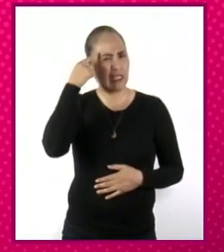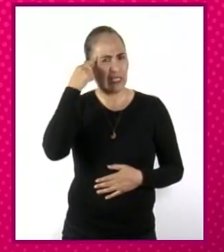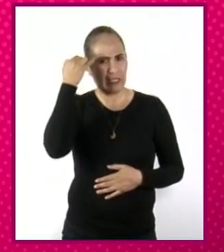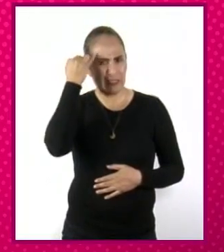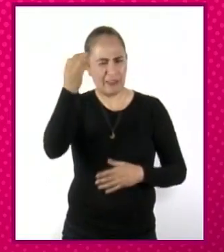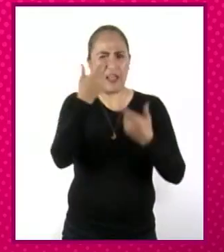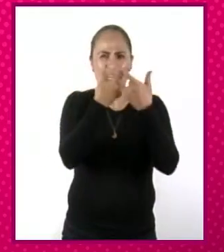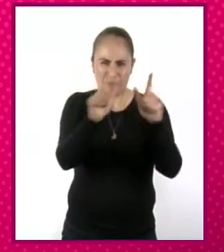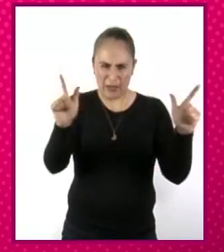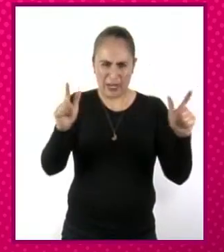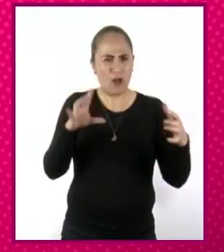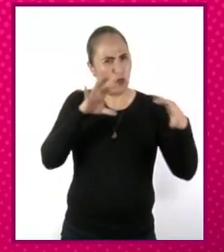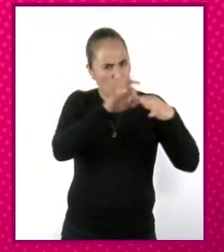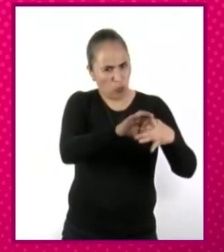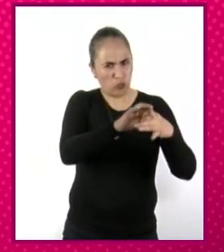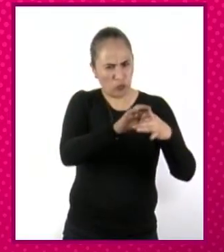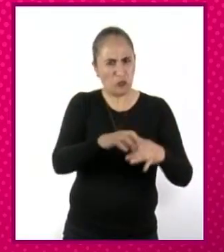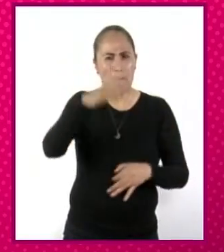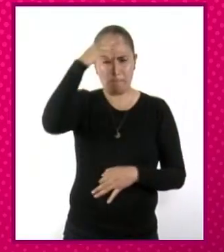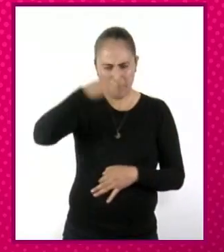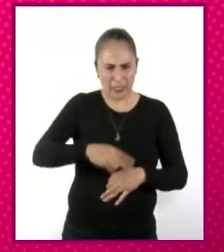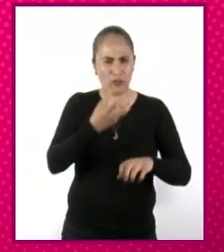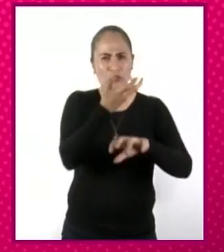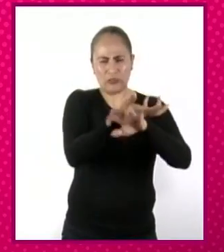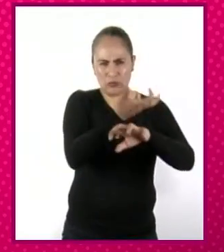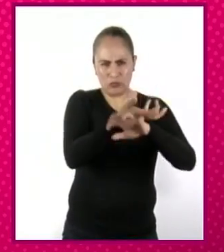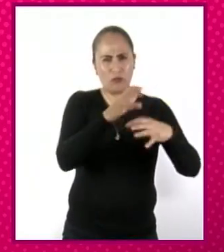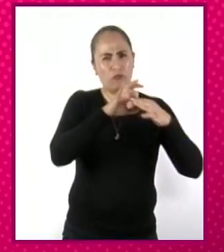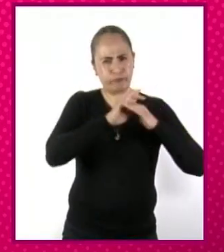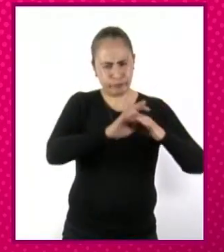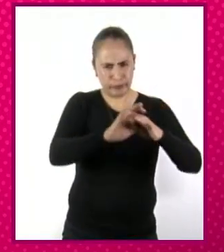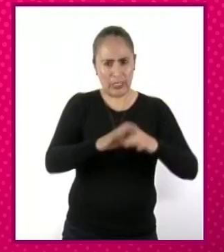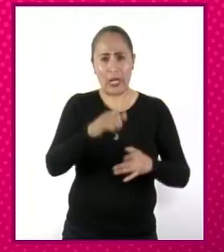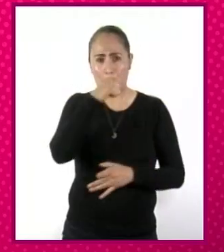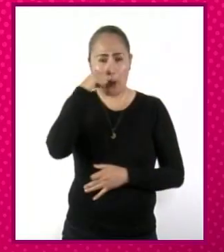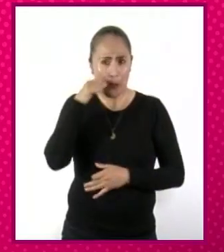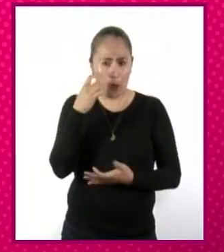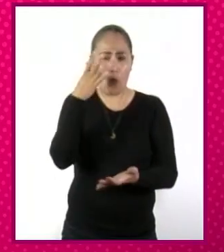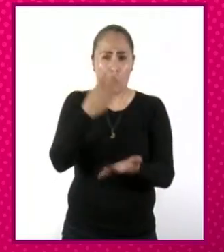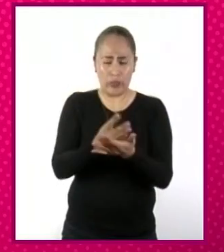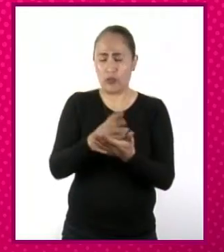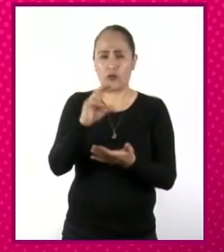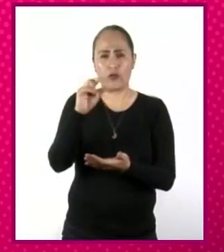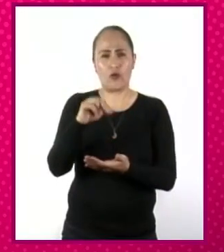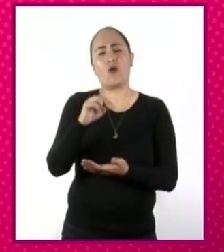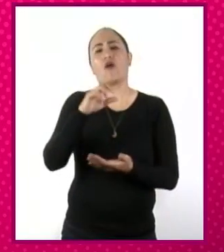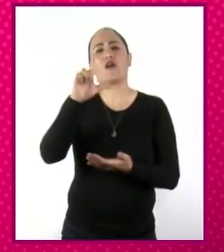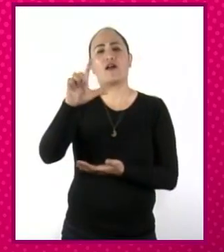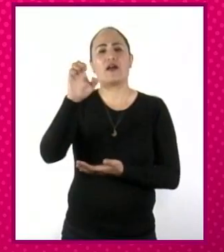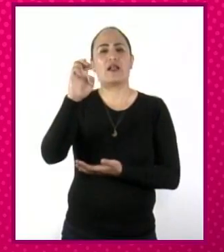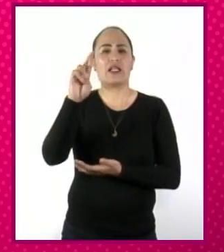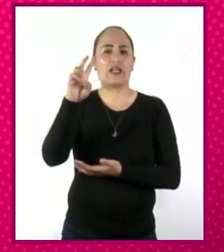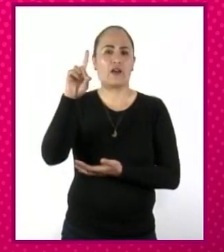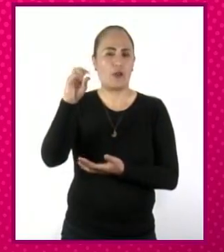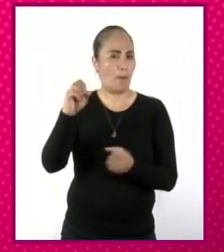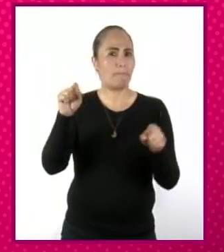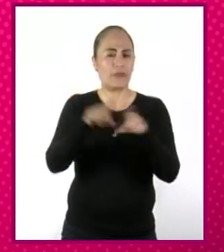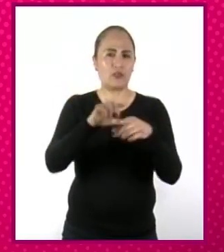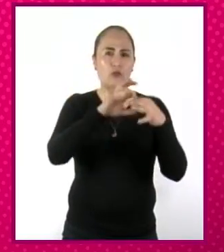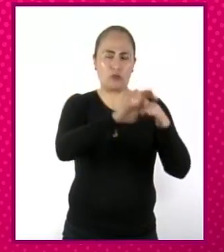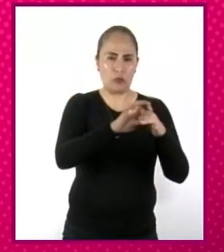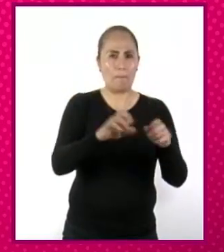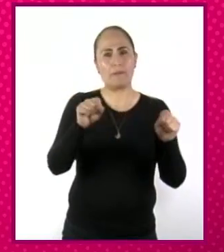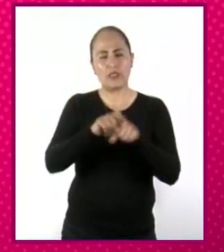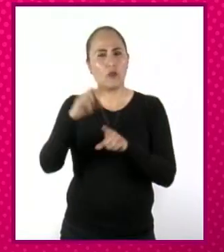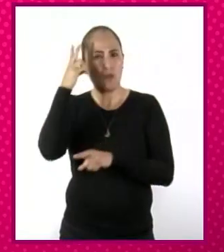Estados Unidos y México por décadas, no solamente para Juárez, sino también para el gobierno de Lerda de Tejada, e incluso buena parte del Porfiriato hasta principios